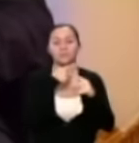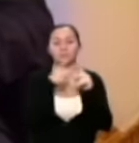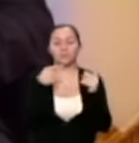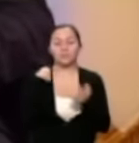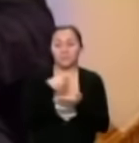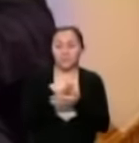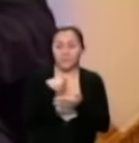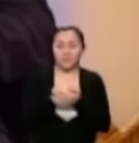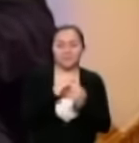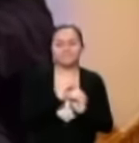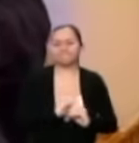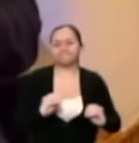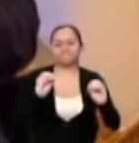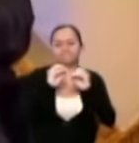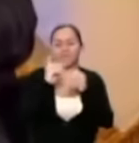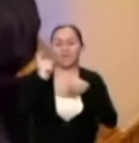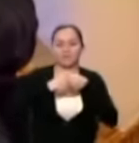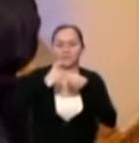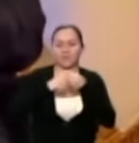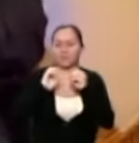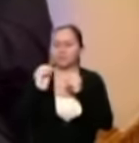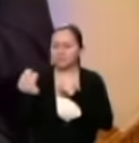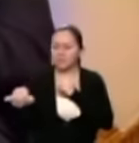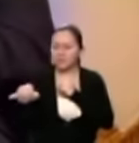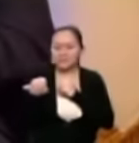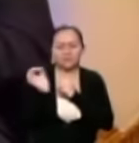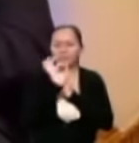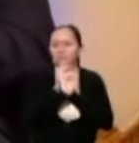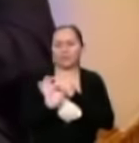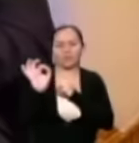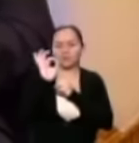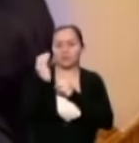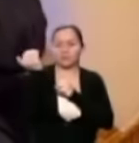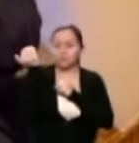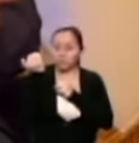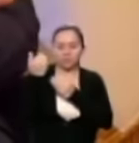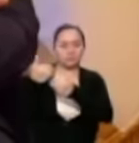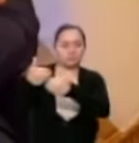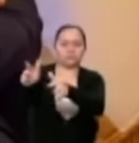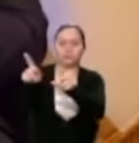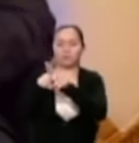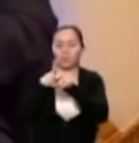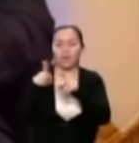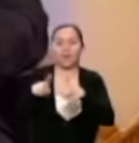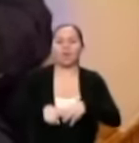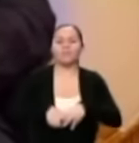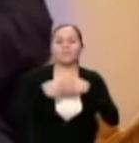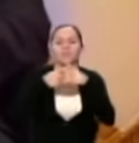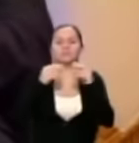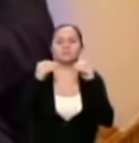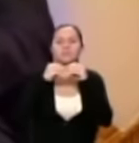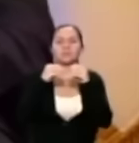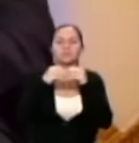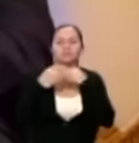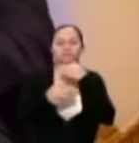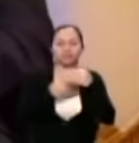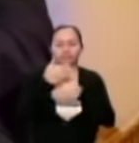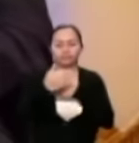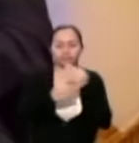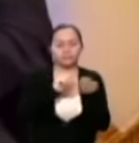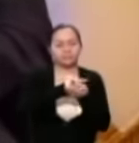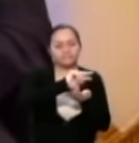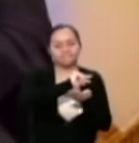cobrarle un centavo más a la afiliada. Y ahora, pues por cosas de la vida, se van a empezar a devengar en tan corto